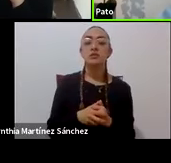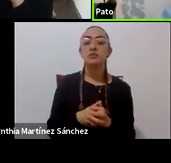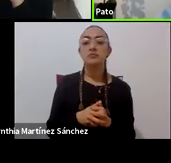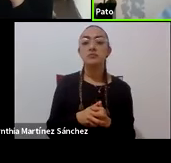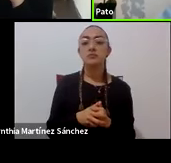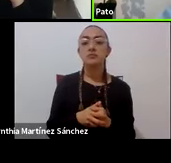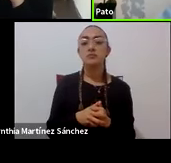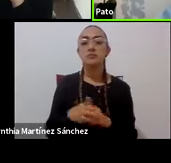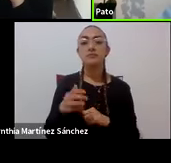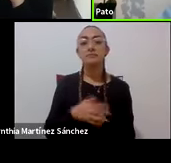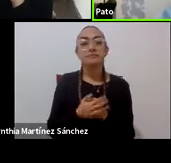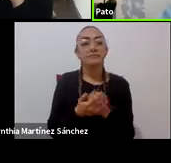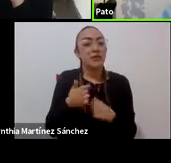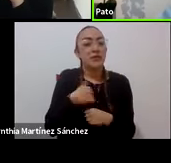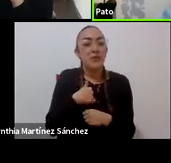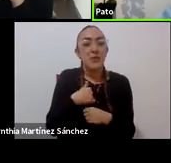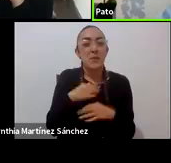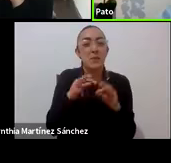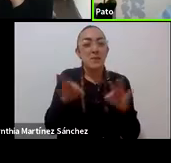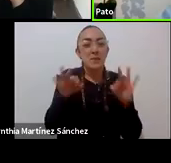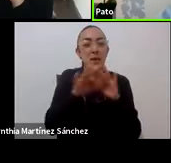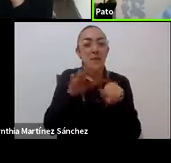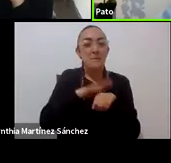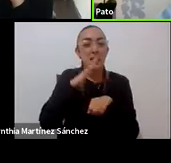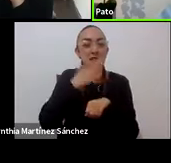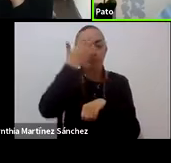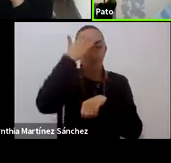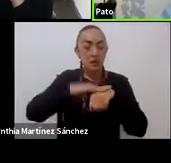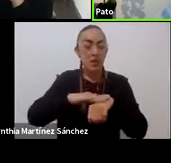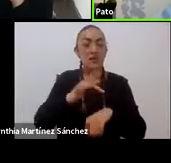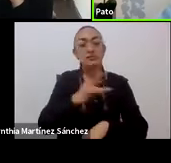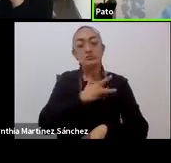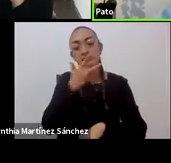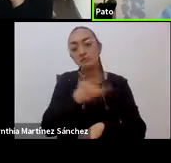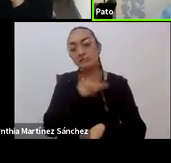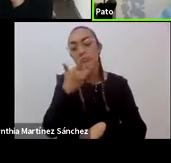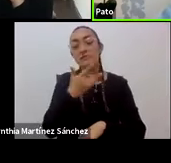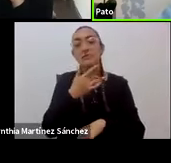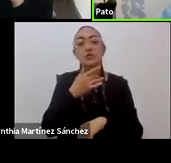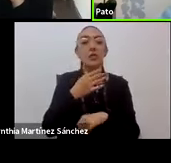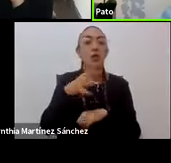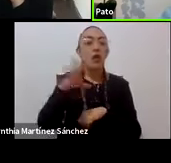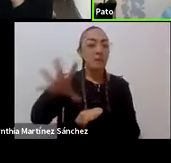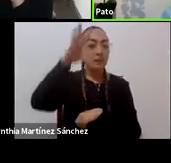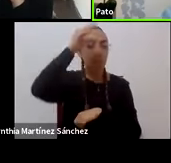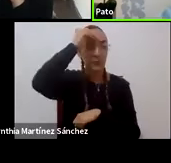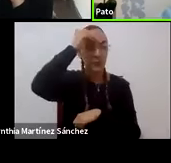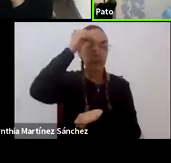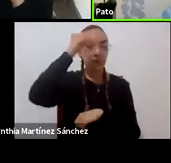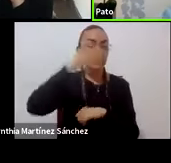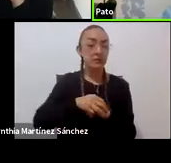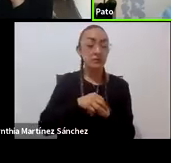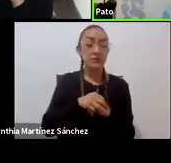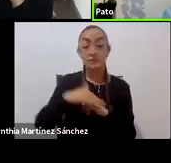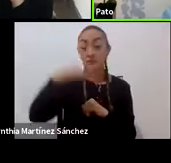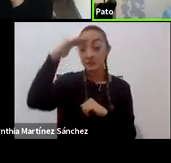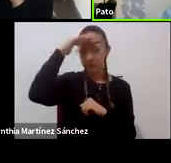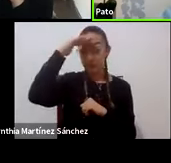sensación, el aprendizaje, creo que expandible a otros, digamos, de pensar que